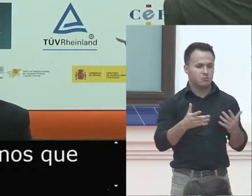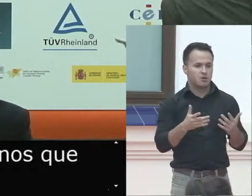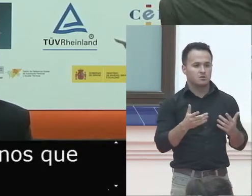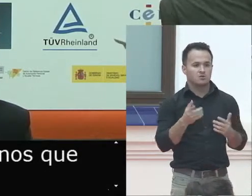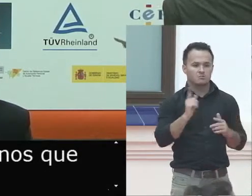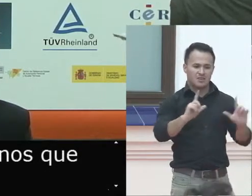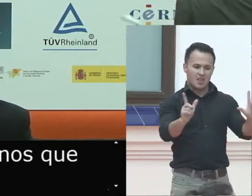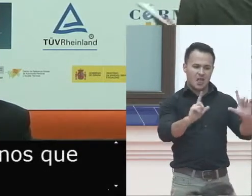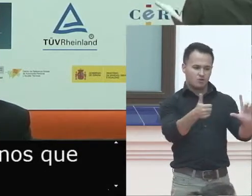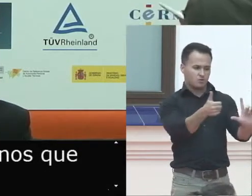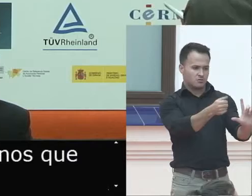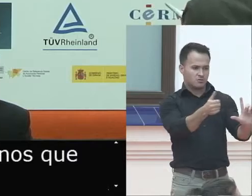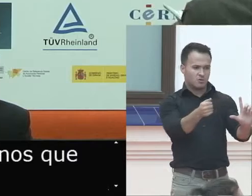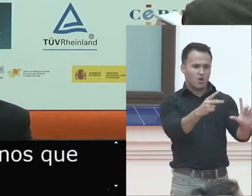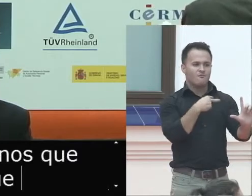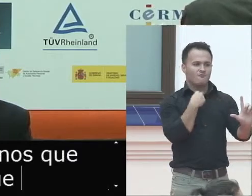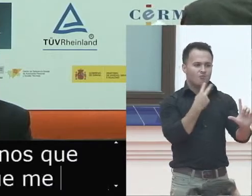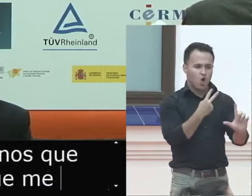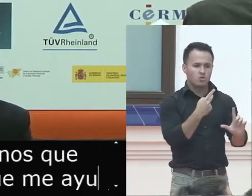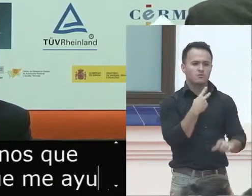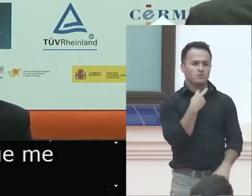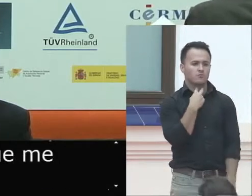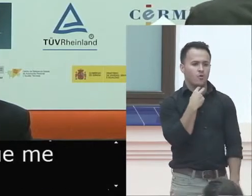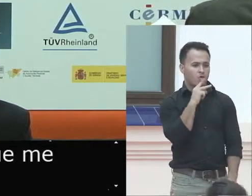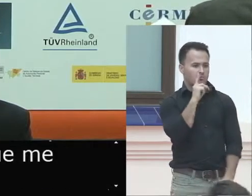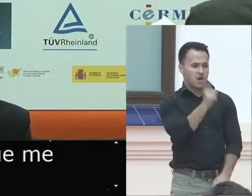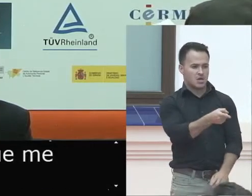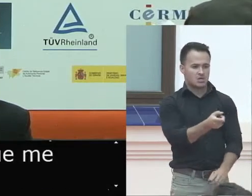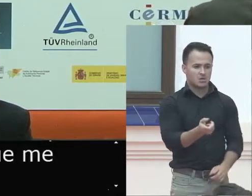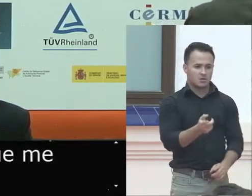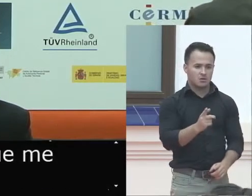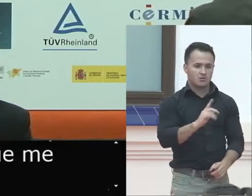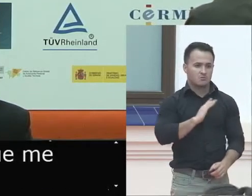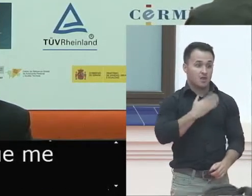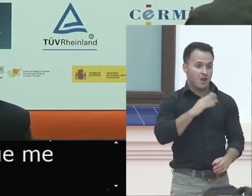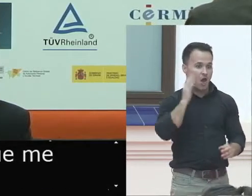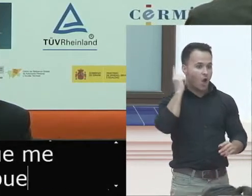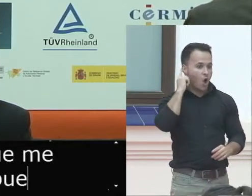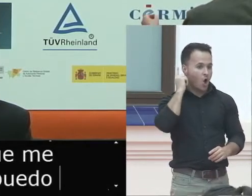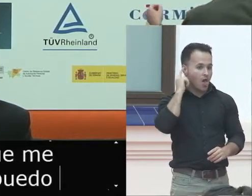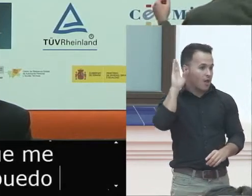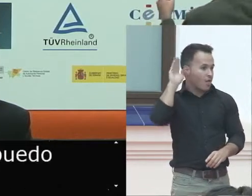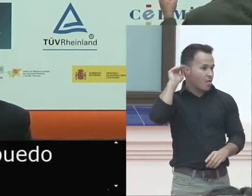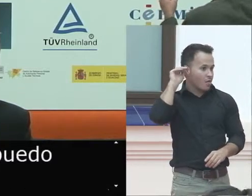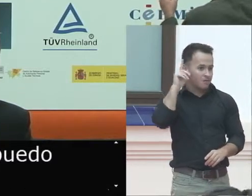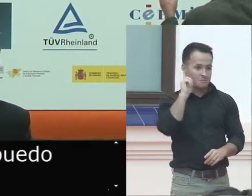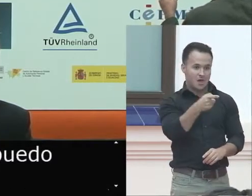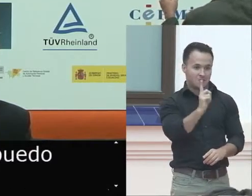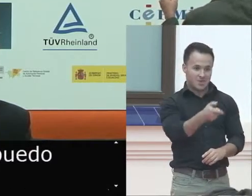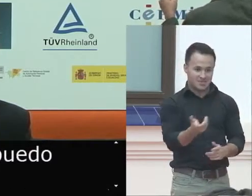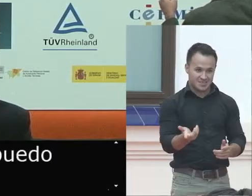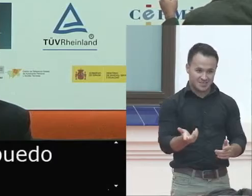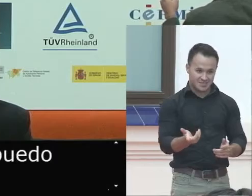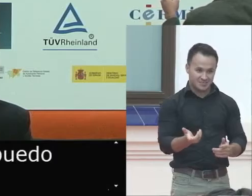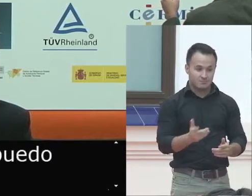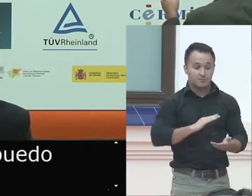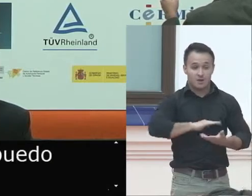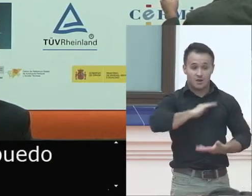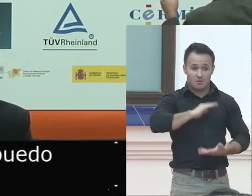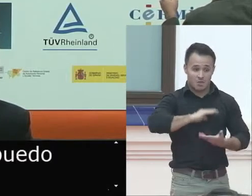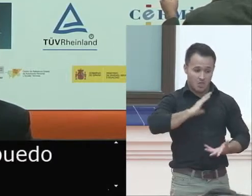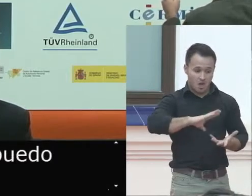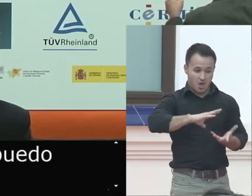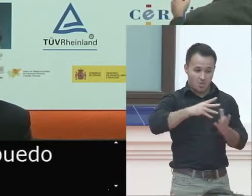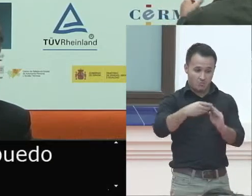puedo manejarlas con la voz, con los pies, pasado mañana con las orejas, seguro. O sea que la capacidad